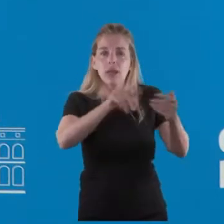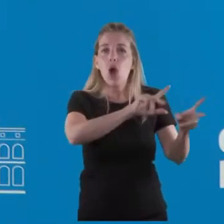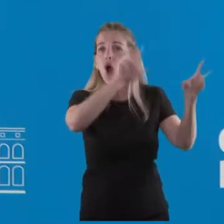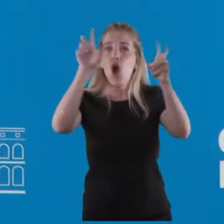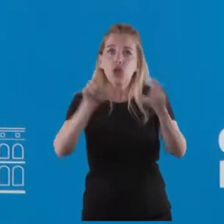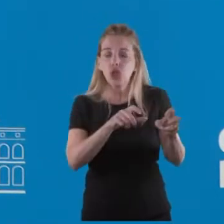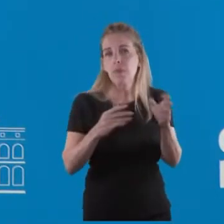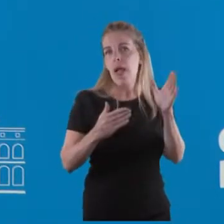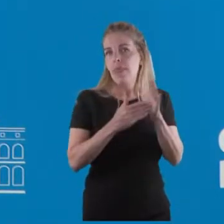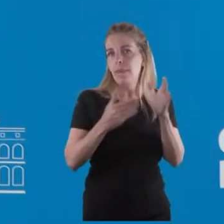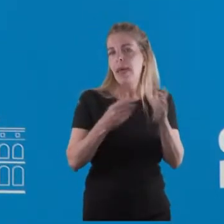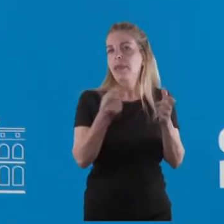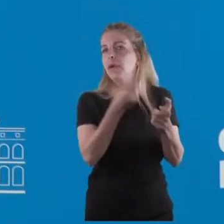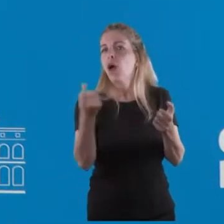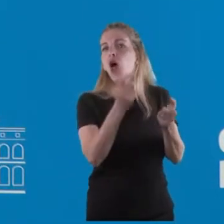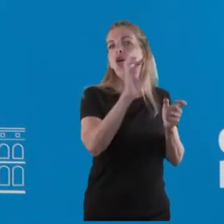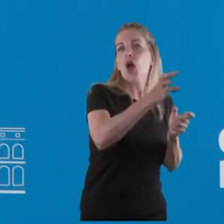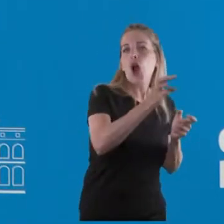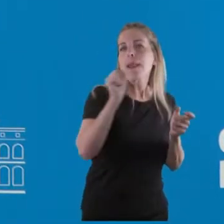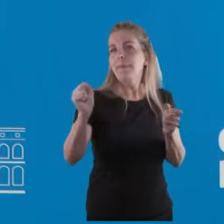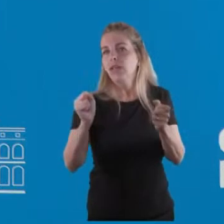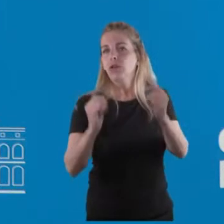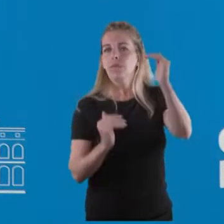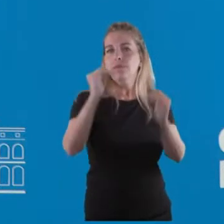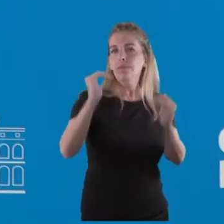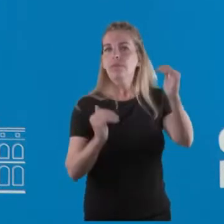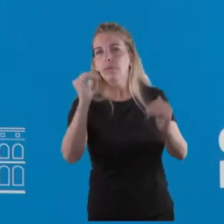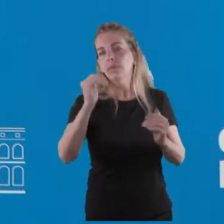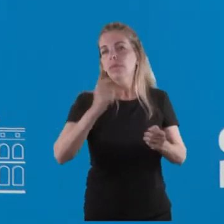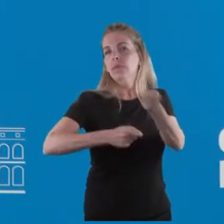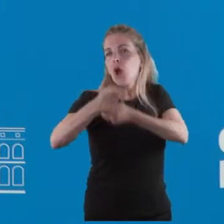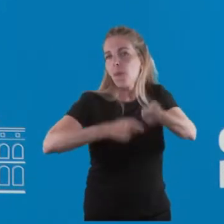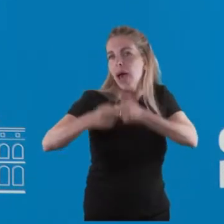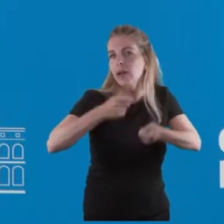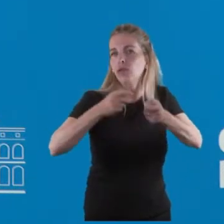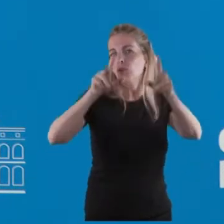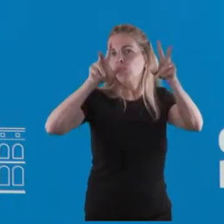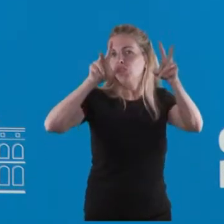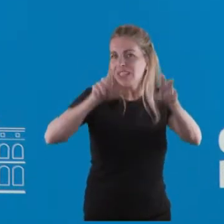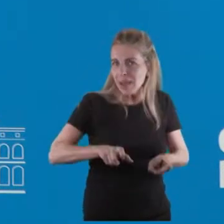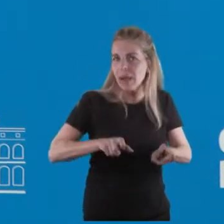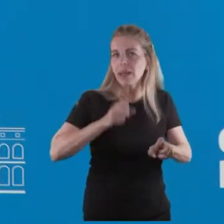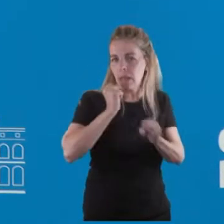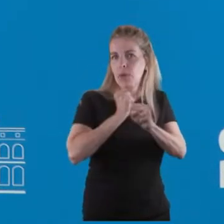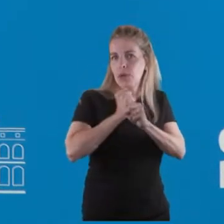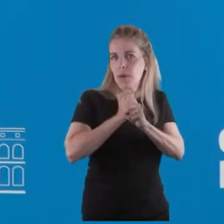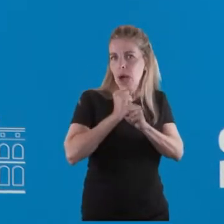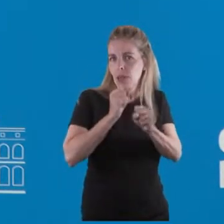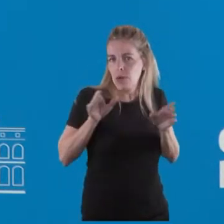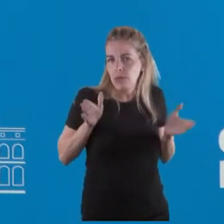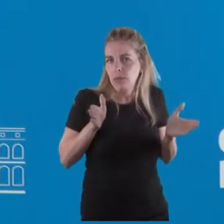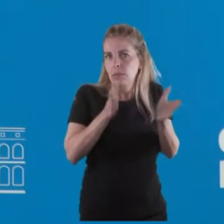cantidad de divisas que hay en el país con la situación del mercado financiero todos esos son temas que se están llevando adelante y que vamos a trabajar simultáneamente